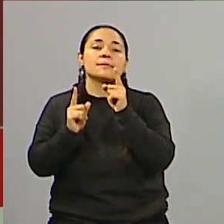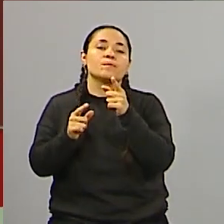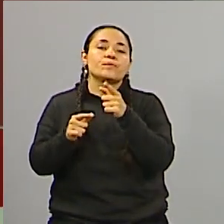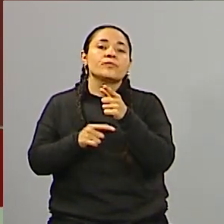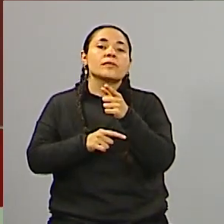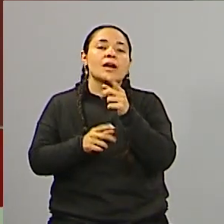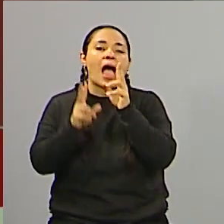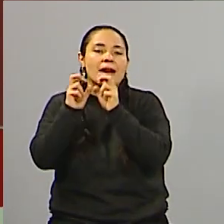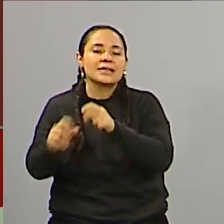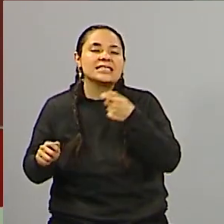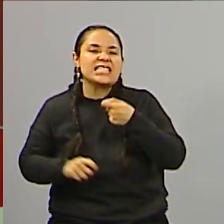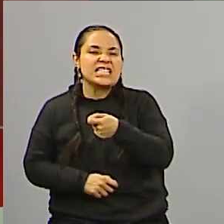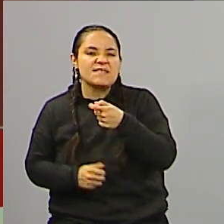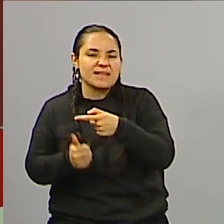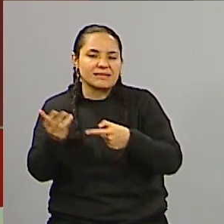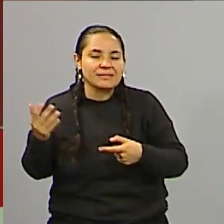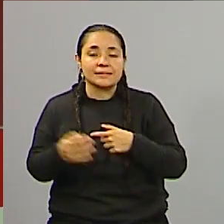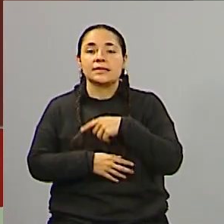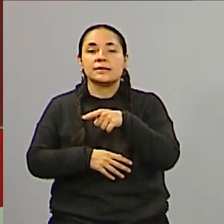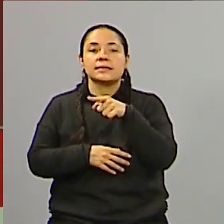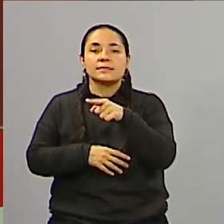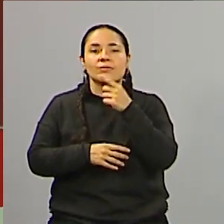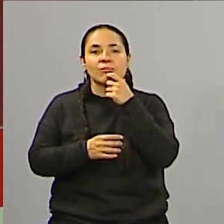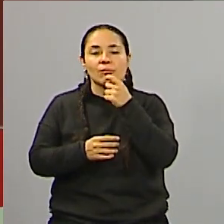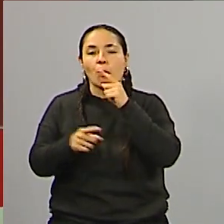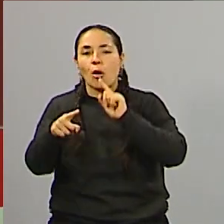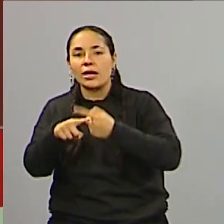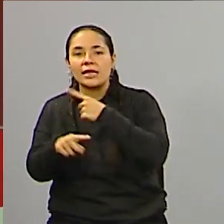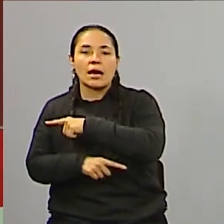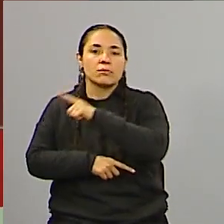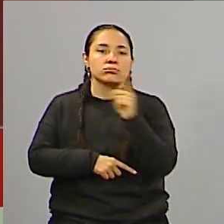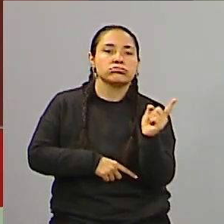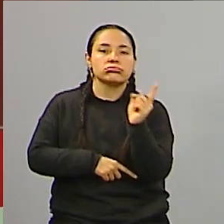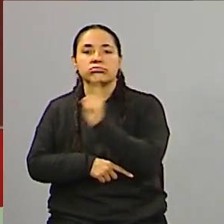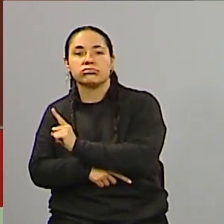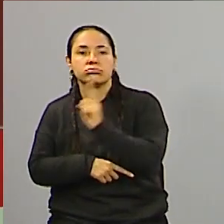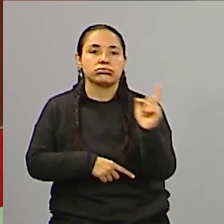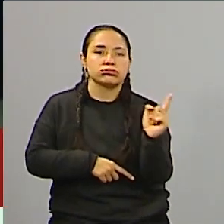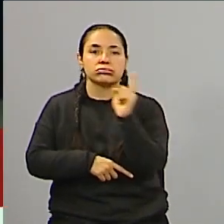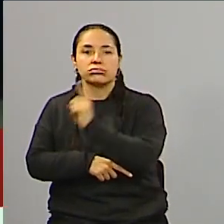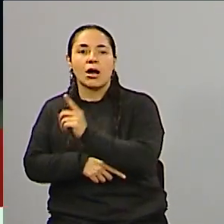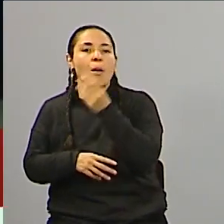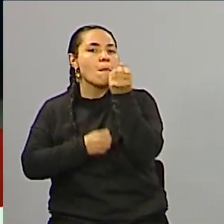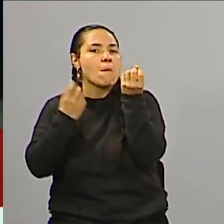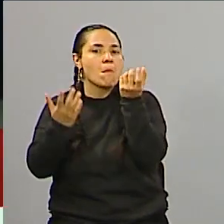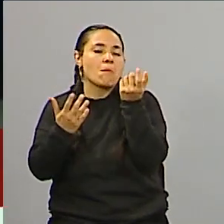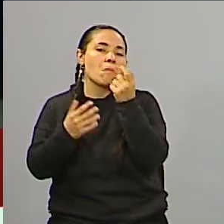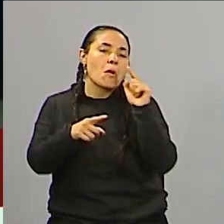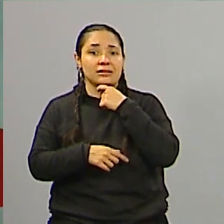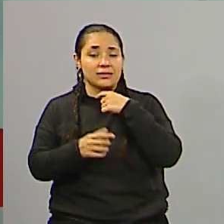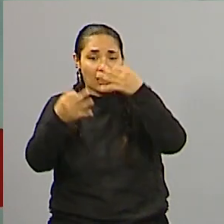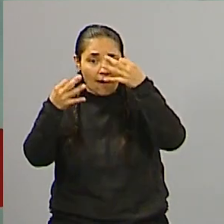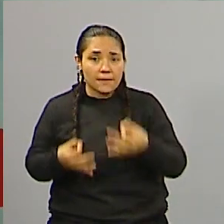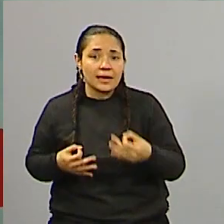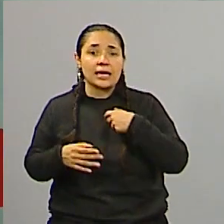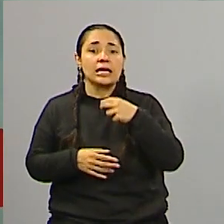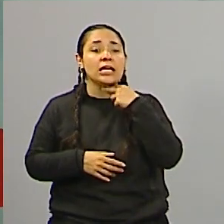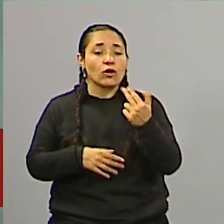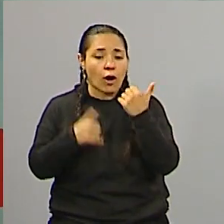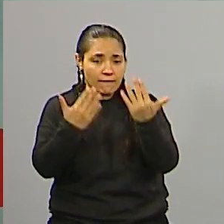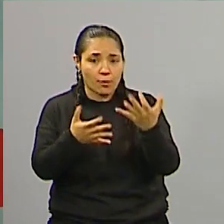cargo en la función pública y están en campaña. Decían, bueno, ¿en qué horario hacen campaña? Porque tiene que ver con,